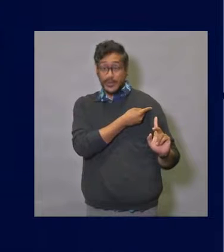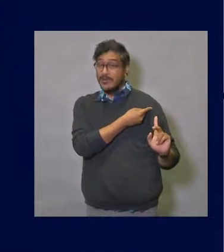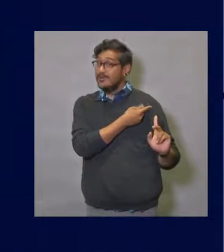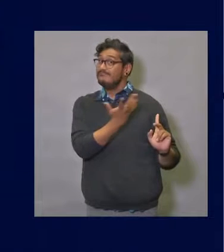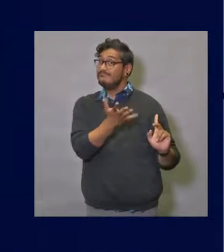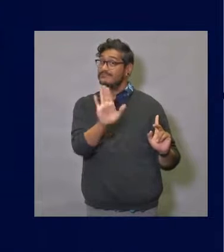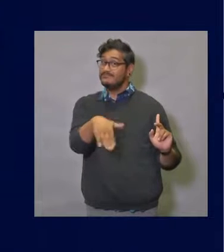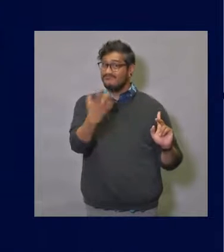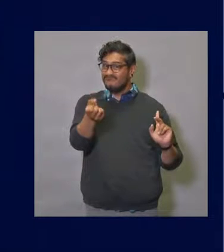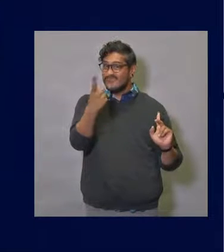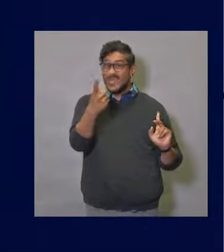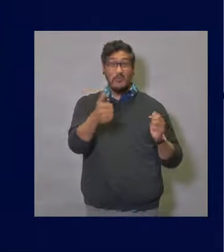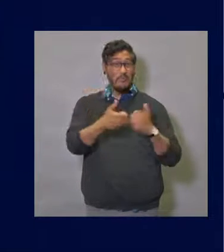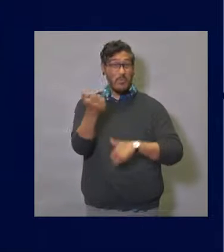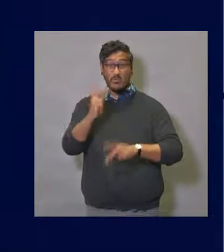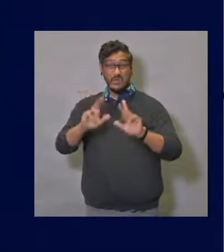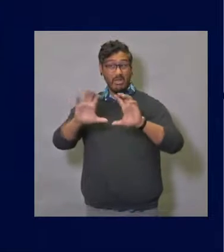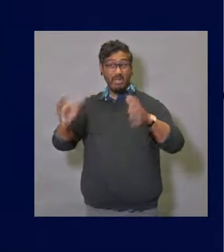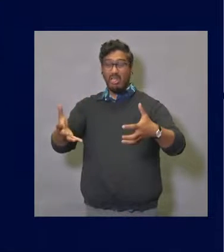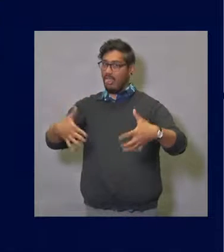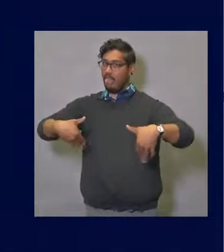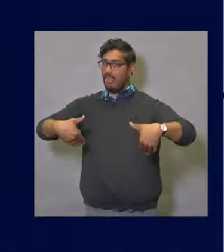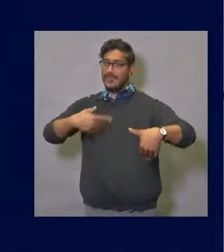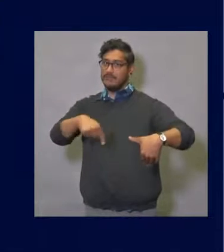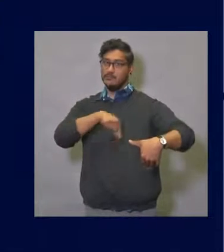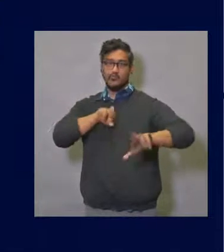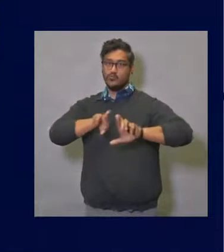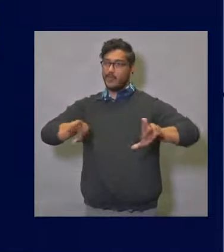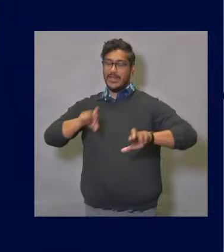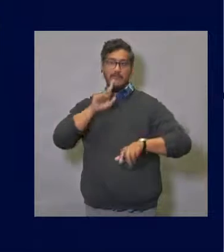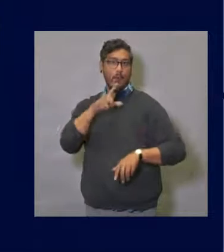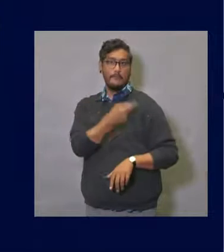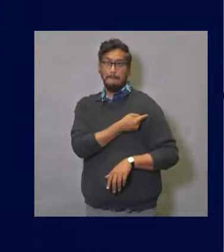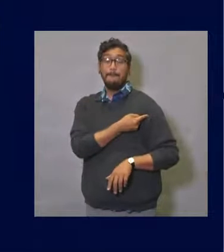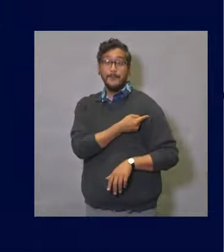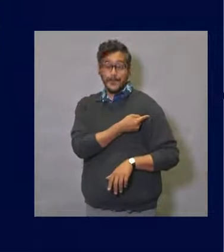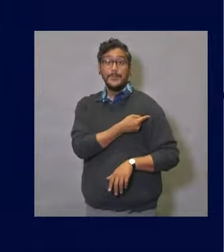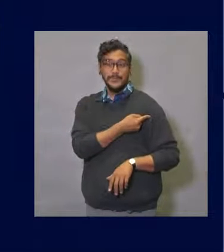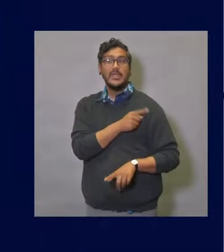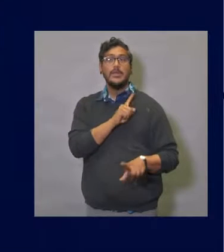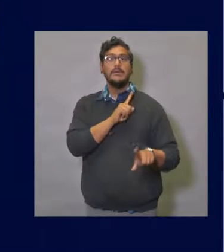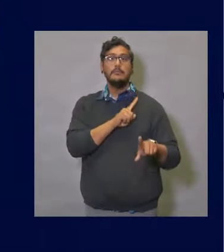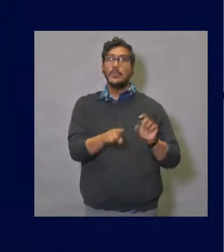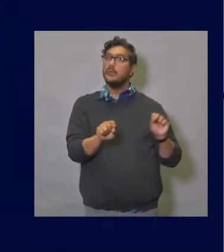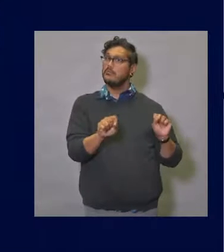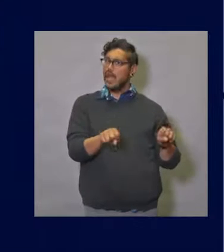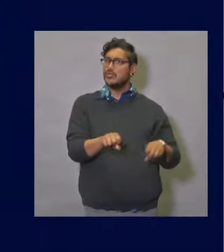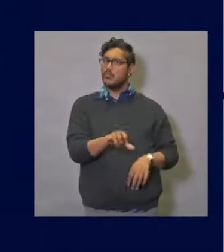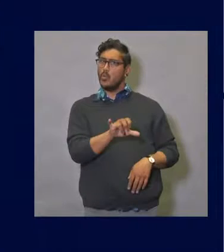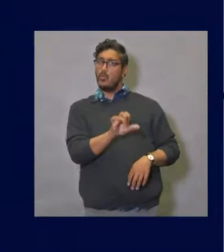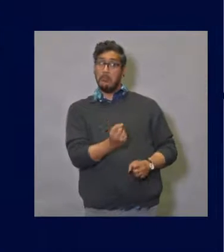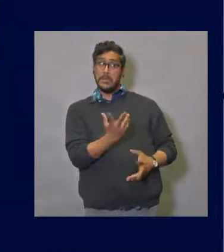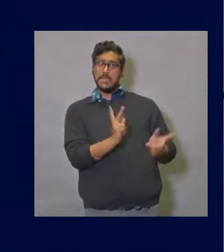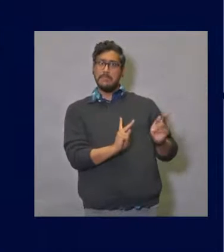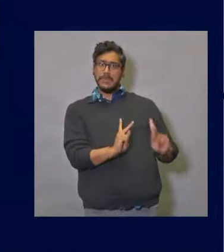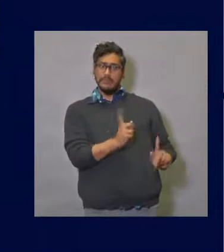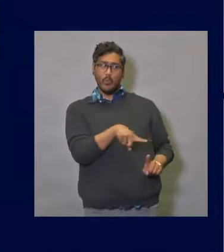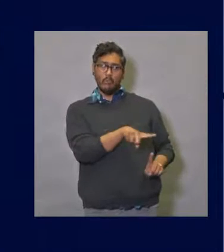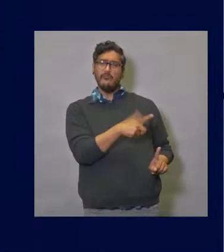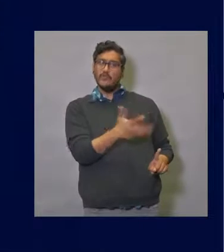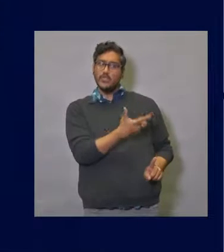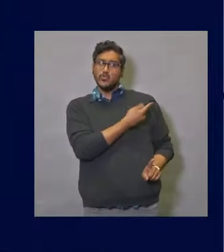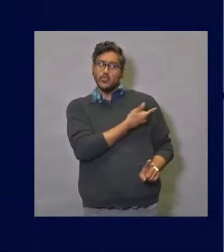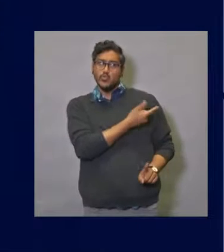para vacunación, es probable que el aumento de la tasa de vacunación esté comenzando a tener un efecto en la reducción de